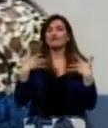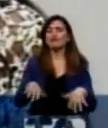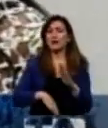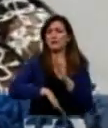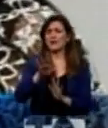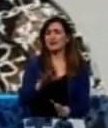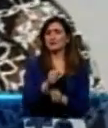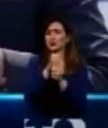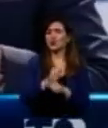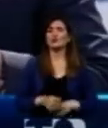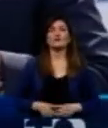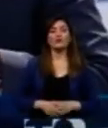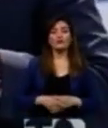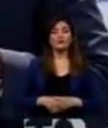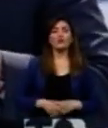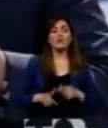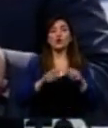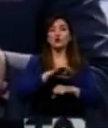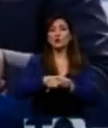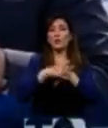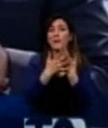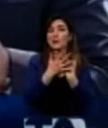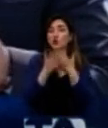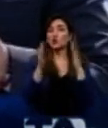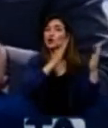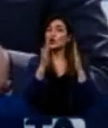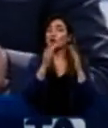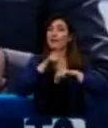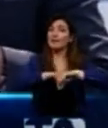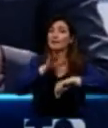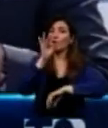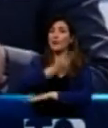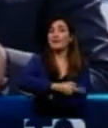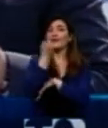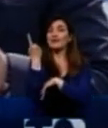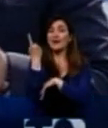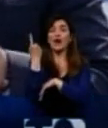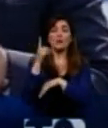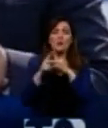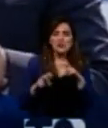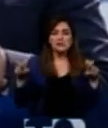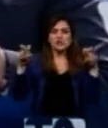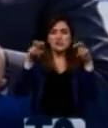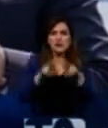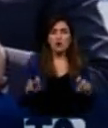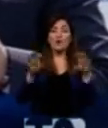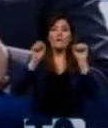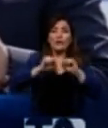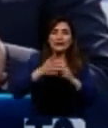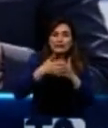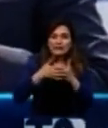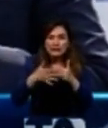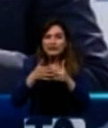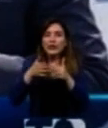de máxima seguridad. Los detenidos guardarán prisión preventiva durante 90 días. Sin embargo, según avancen las investigaciones, esta se puede